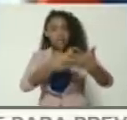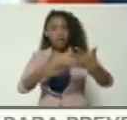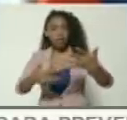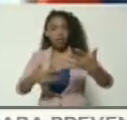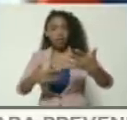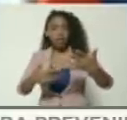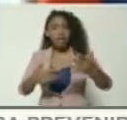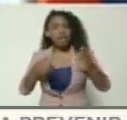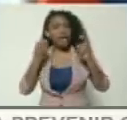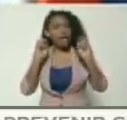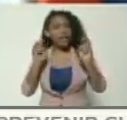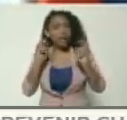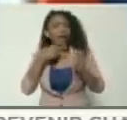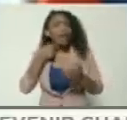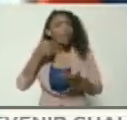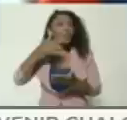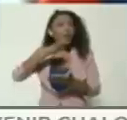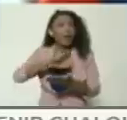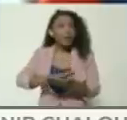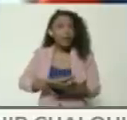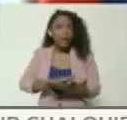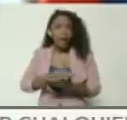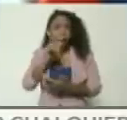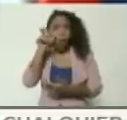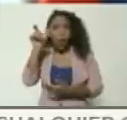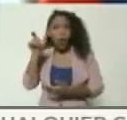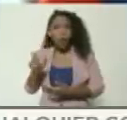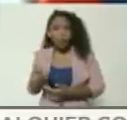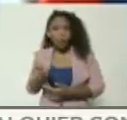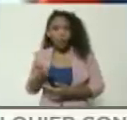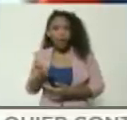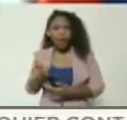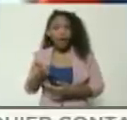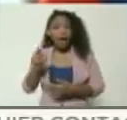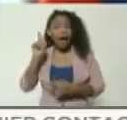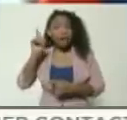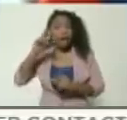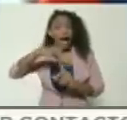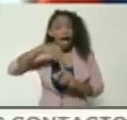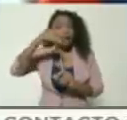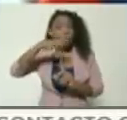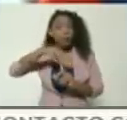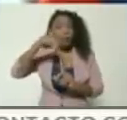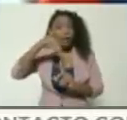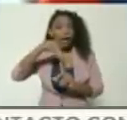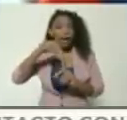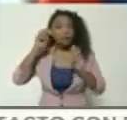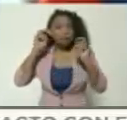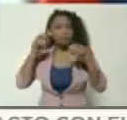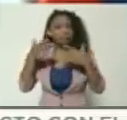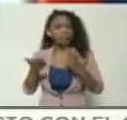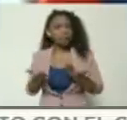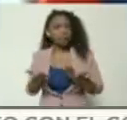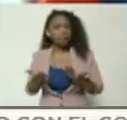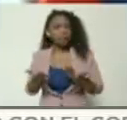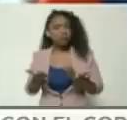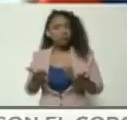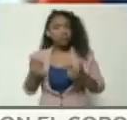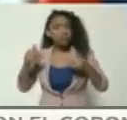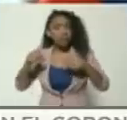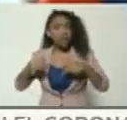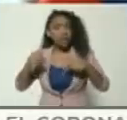en relación a la muerte de Juan Pablo Pernalete en Altamira, el caso, en este